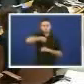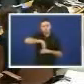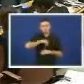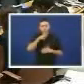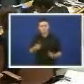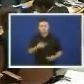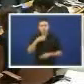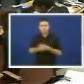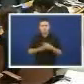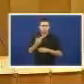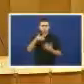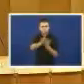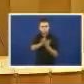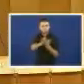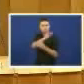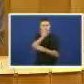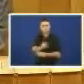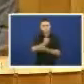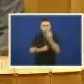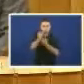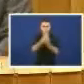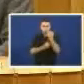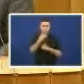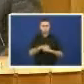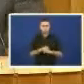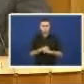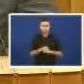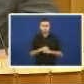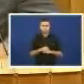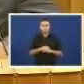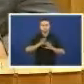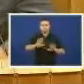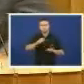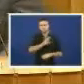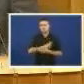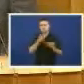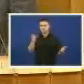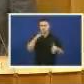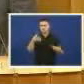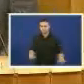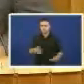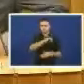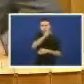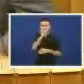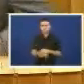a enfrontar á crise económica pero señorías a actual crise económica é sin dúbida